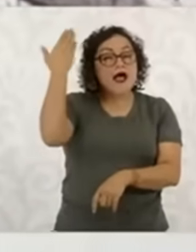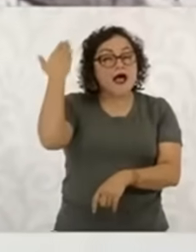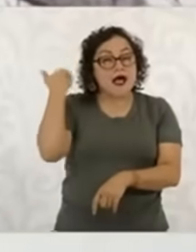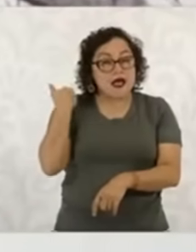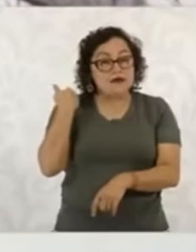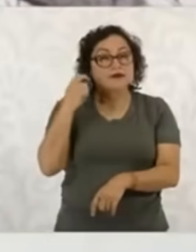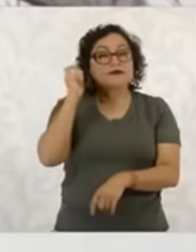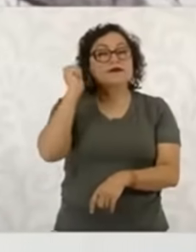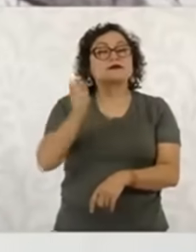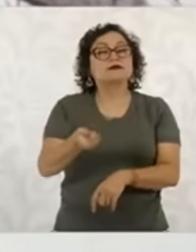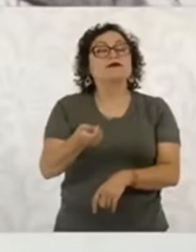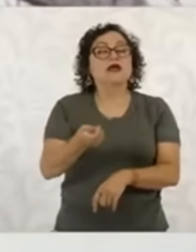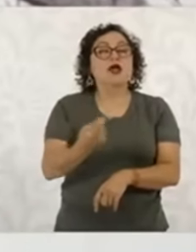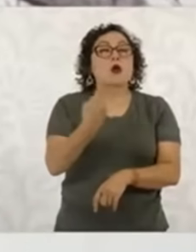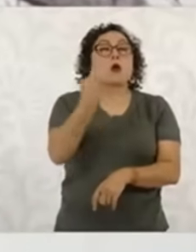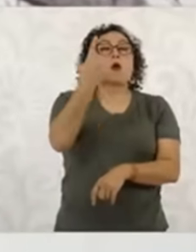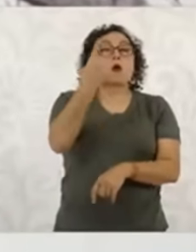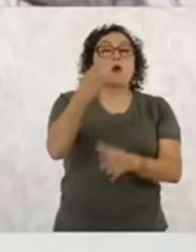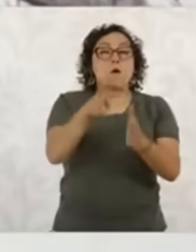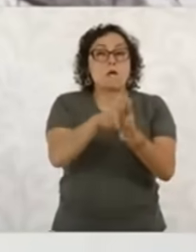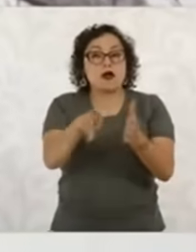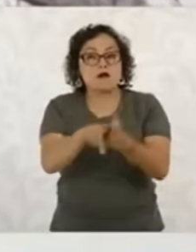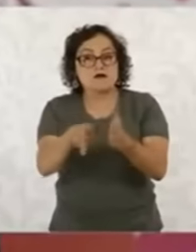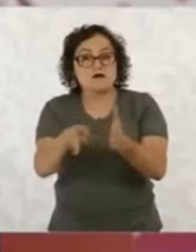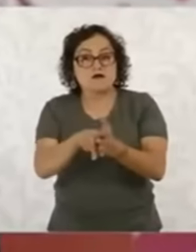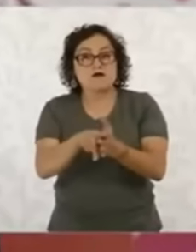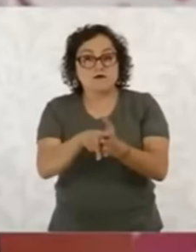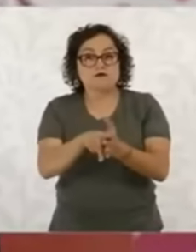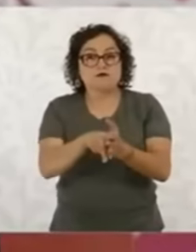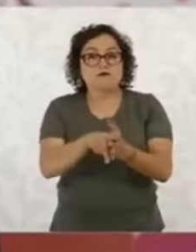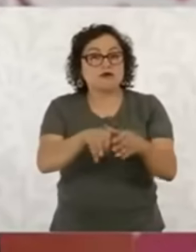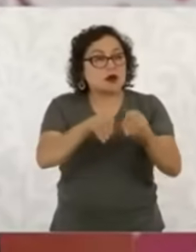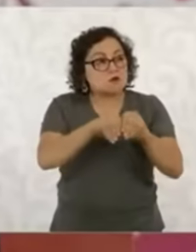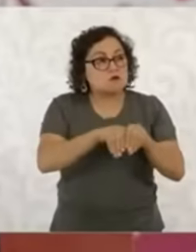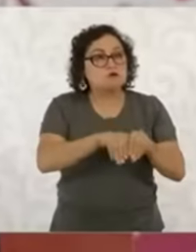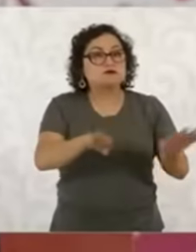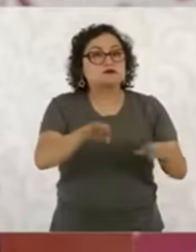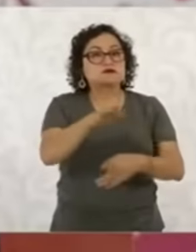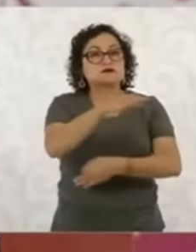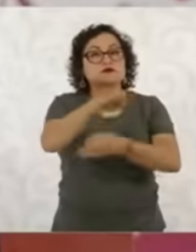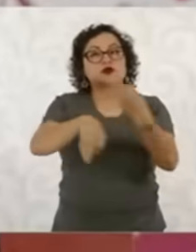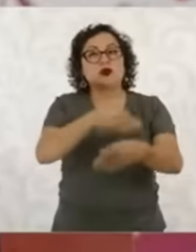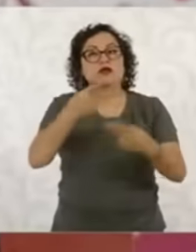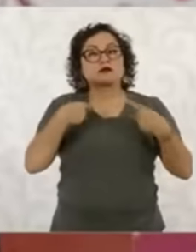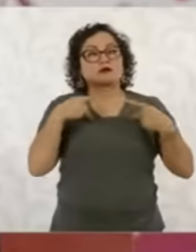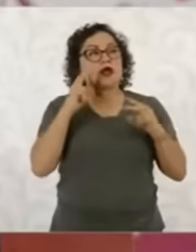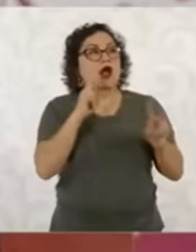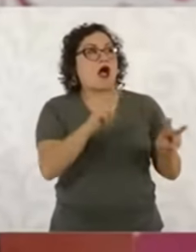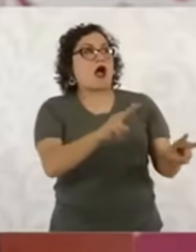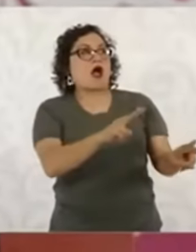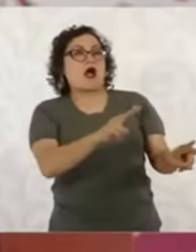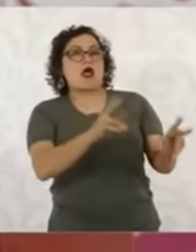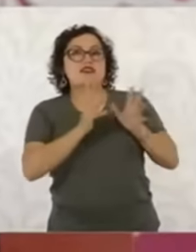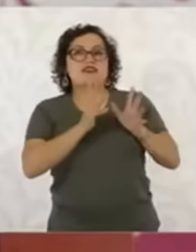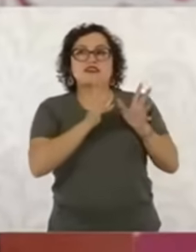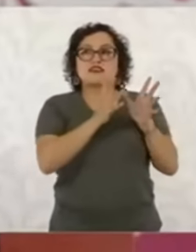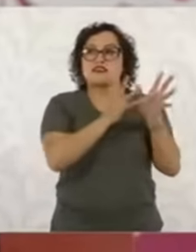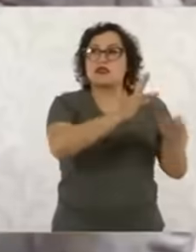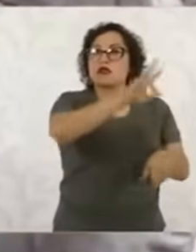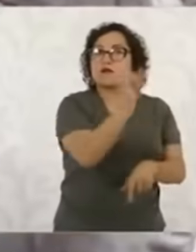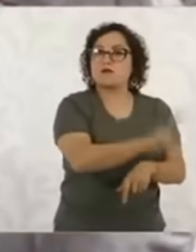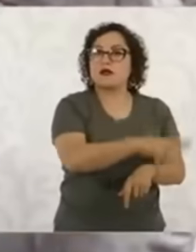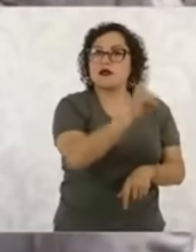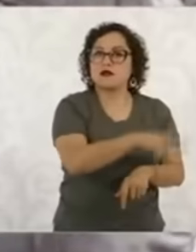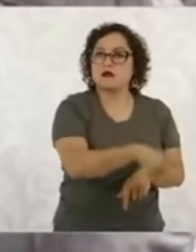sobre, cuando no había redes sociales, la televisión no, ni siquiera se abría